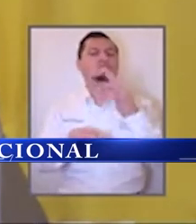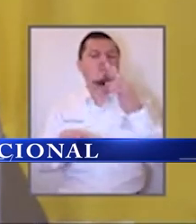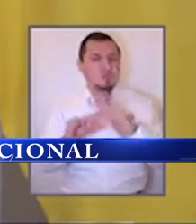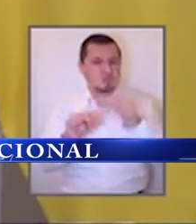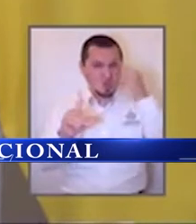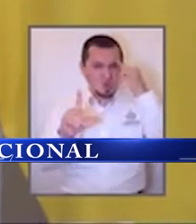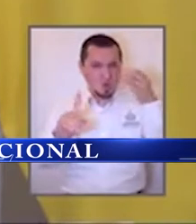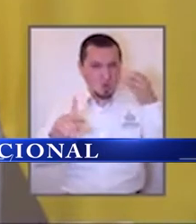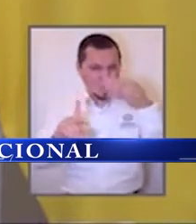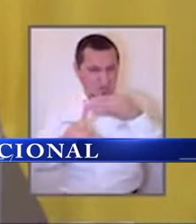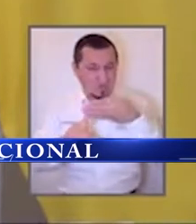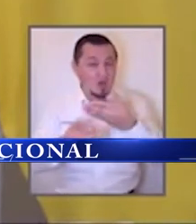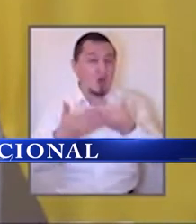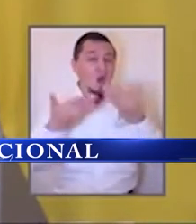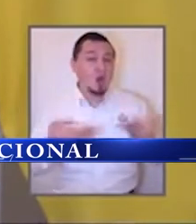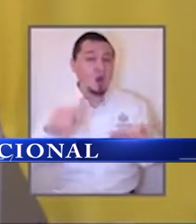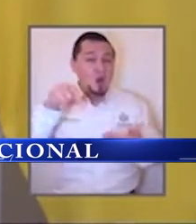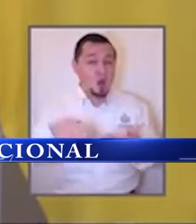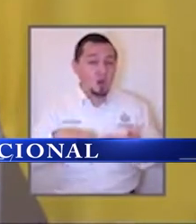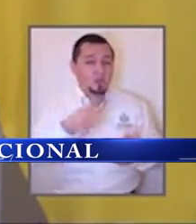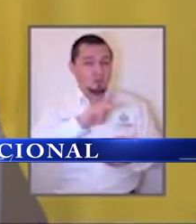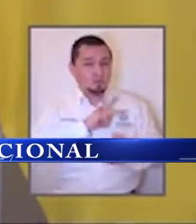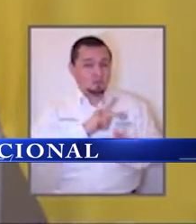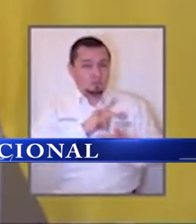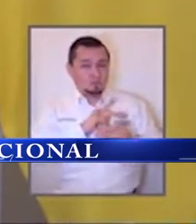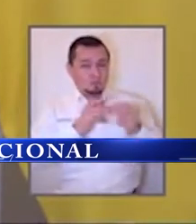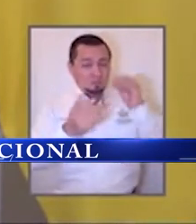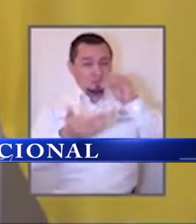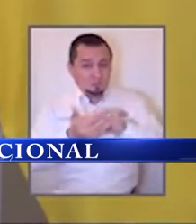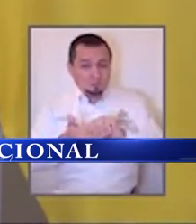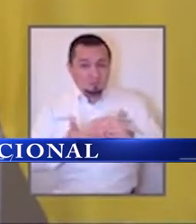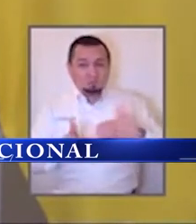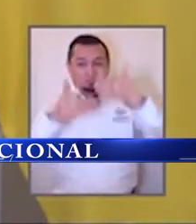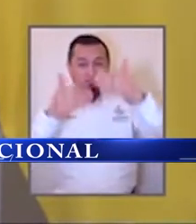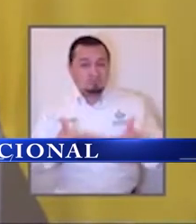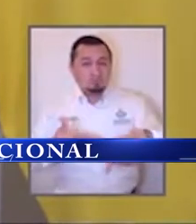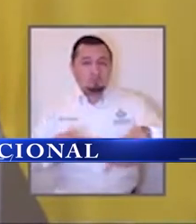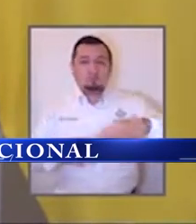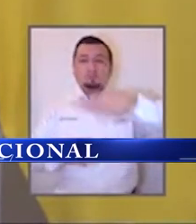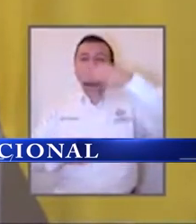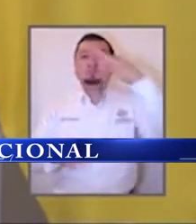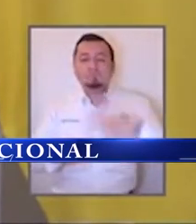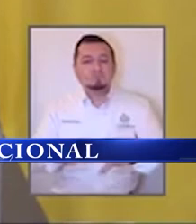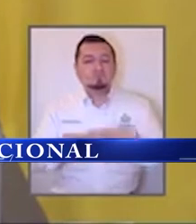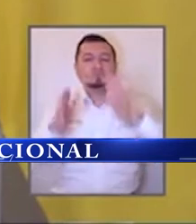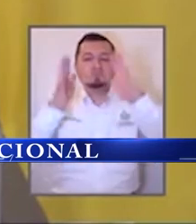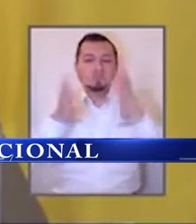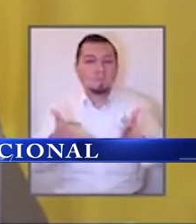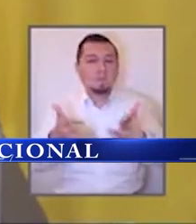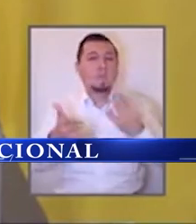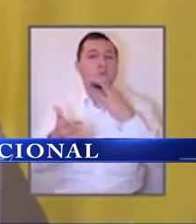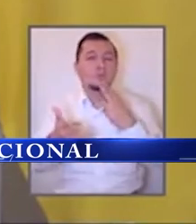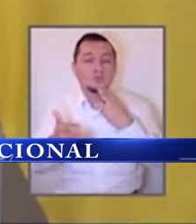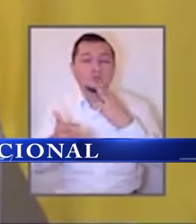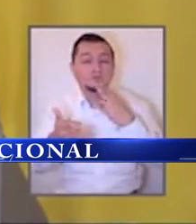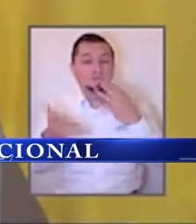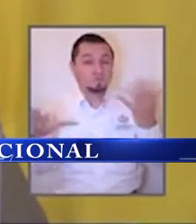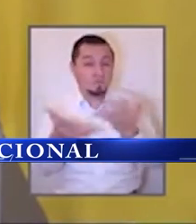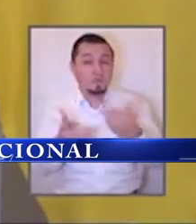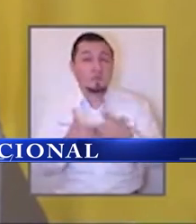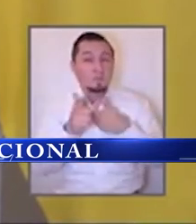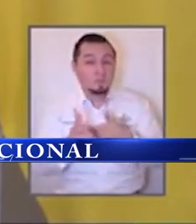función, cumplió con un objetivo y hoy pues llegamos a este punto en el que desafortunadamente tenemos que